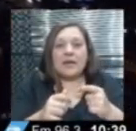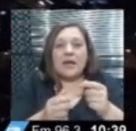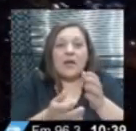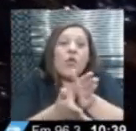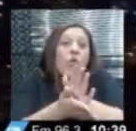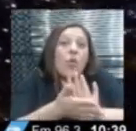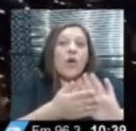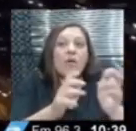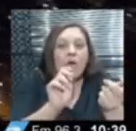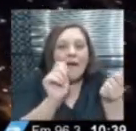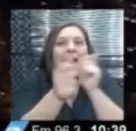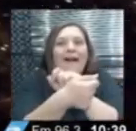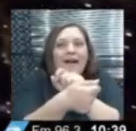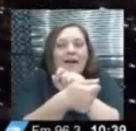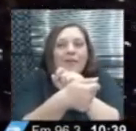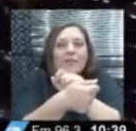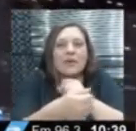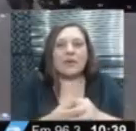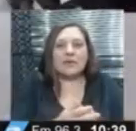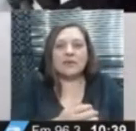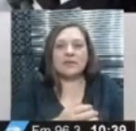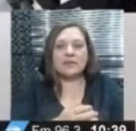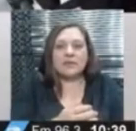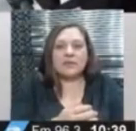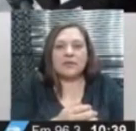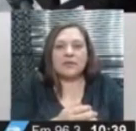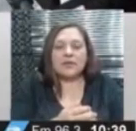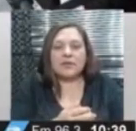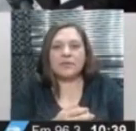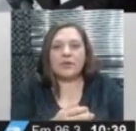Niger y con ideas